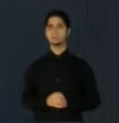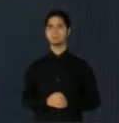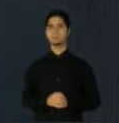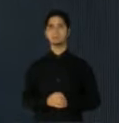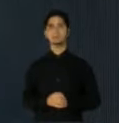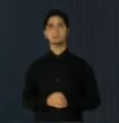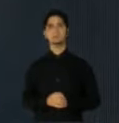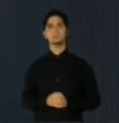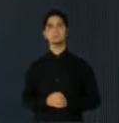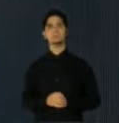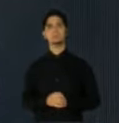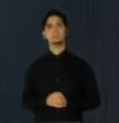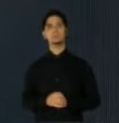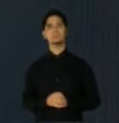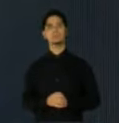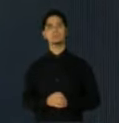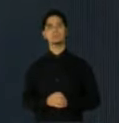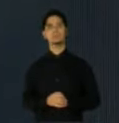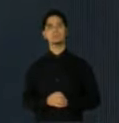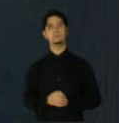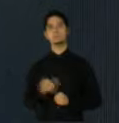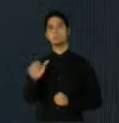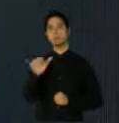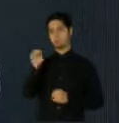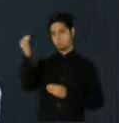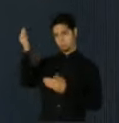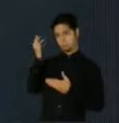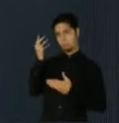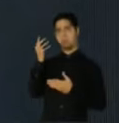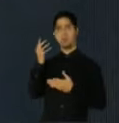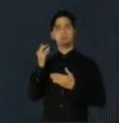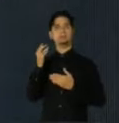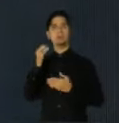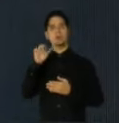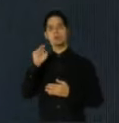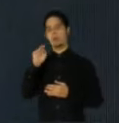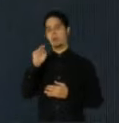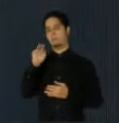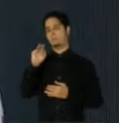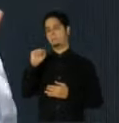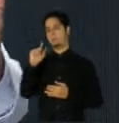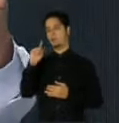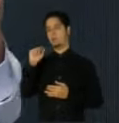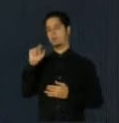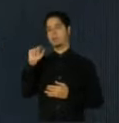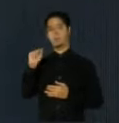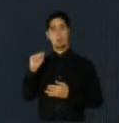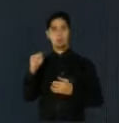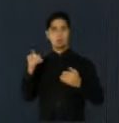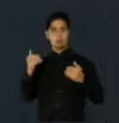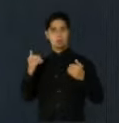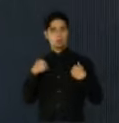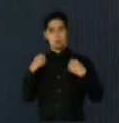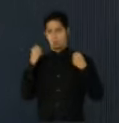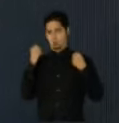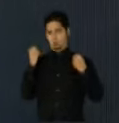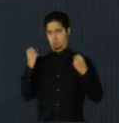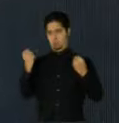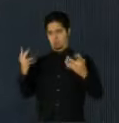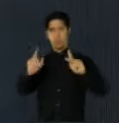Al igual que ese mensaje que yo recibí del señor Juan Maldonado, yo tengo innumerables